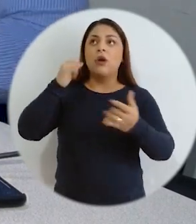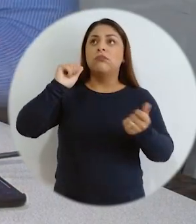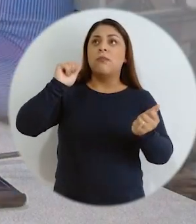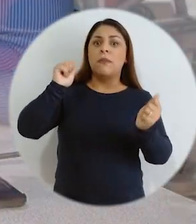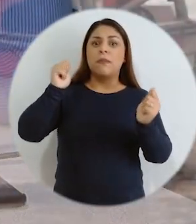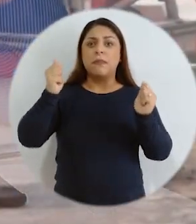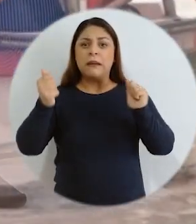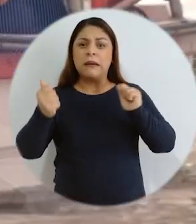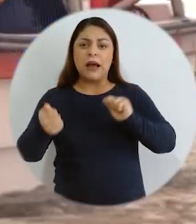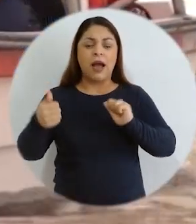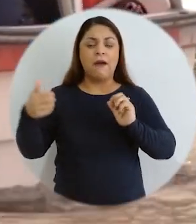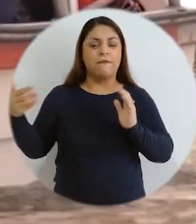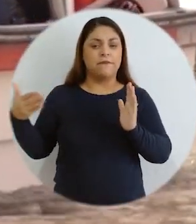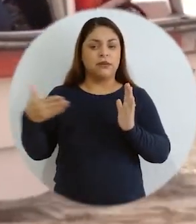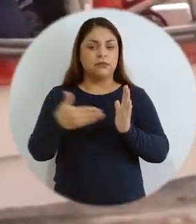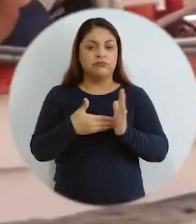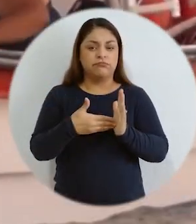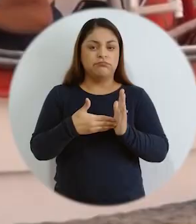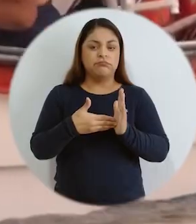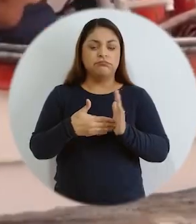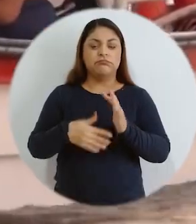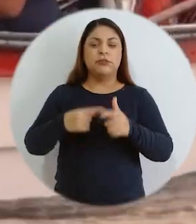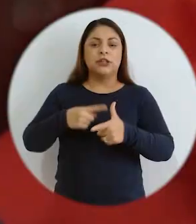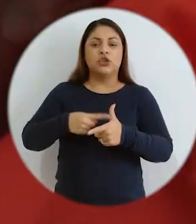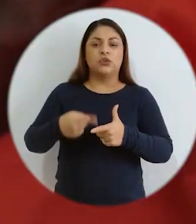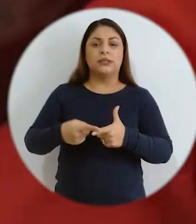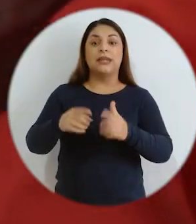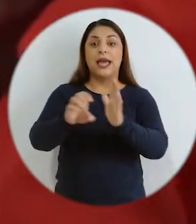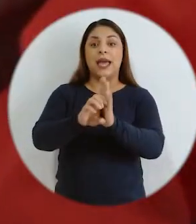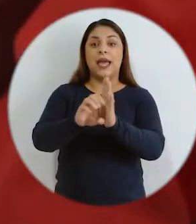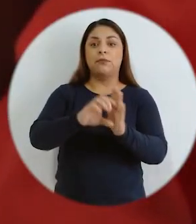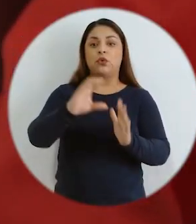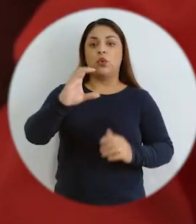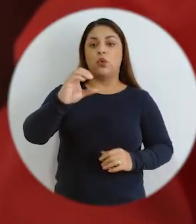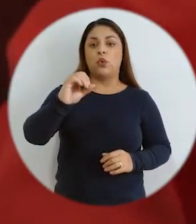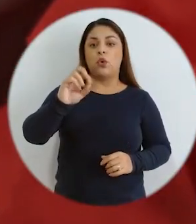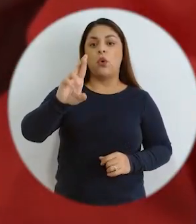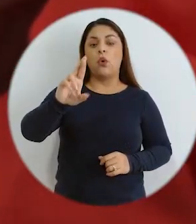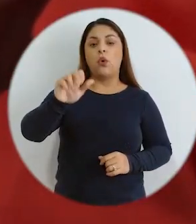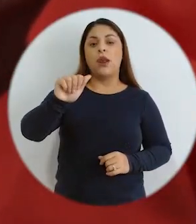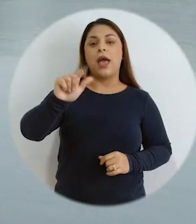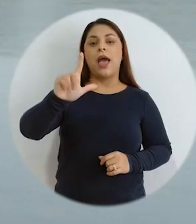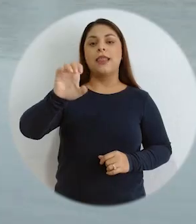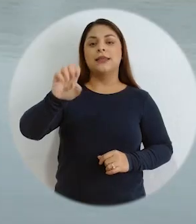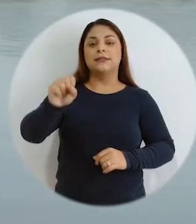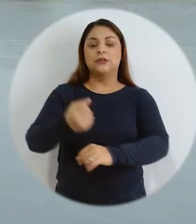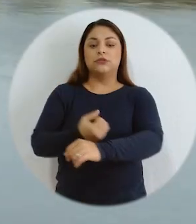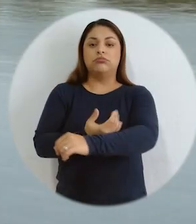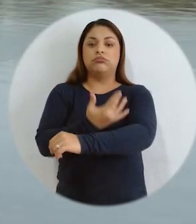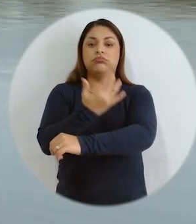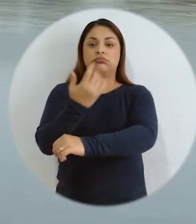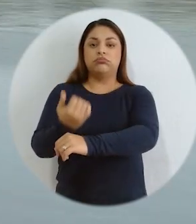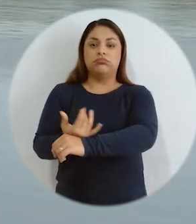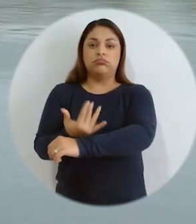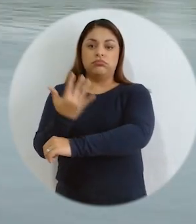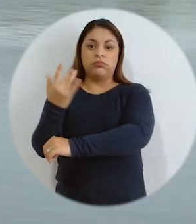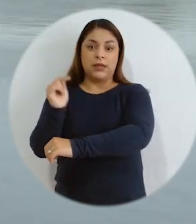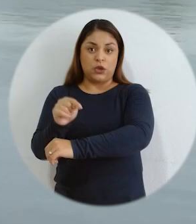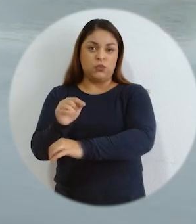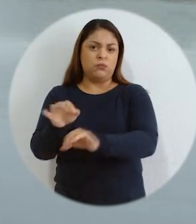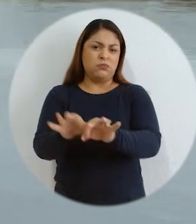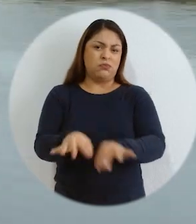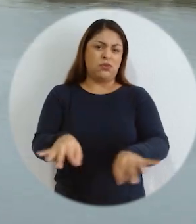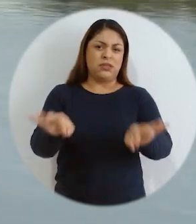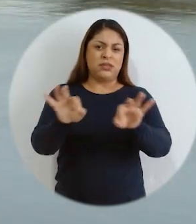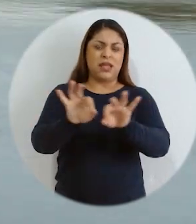agua, ven esas condiciones alteradas. Y eso significa, por ejemplo, que los corales, que son fundamentales para la vida